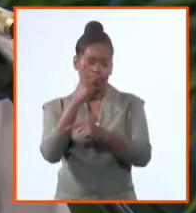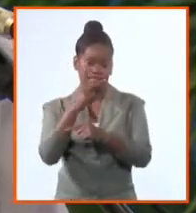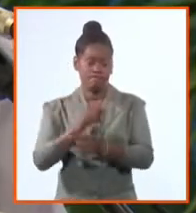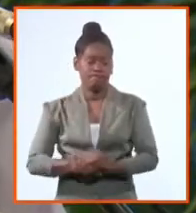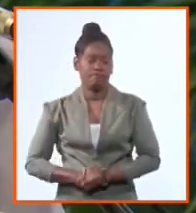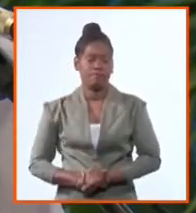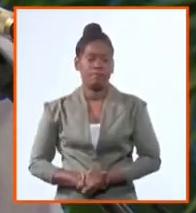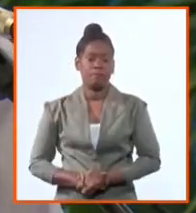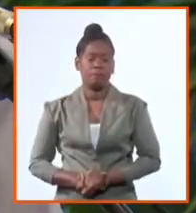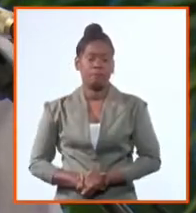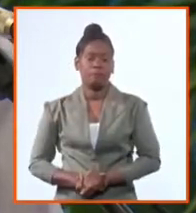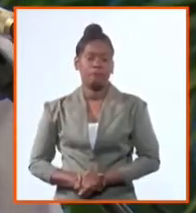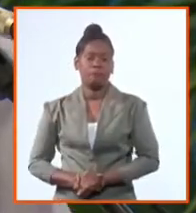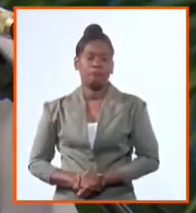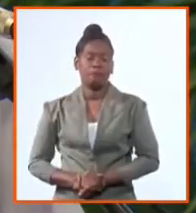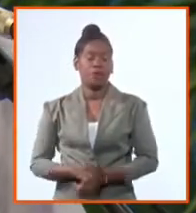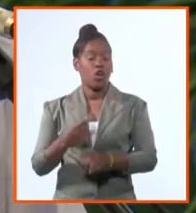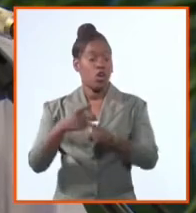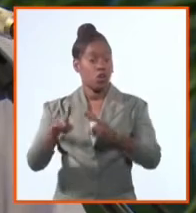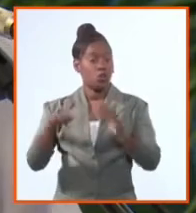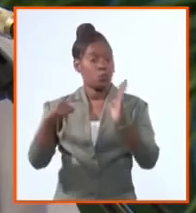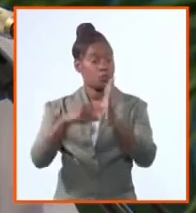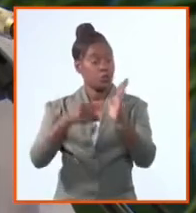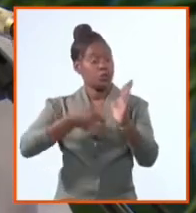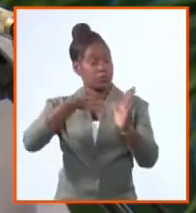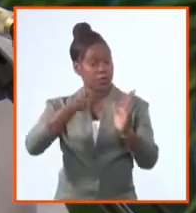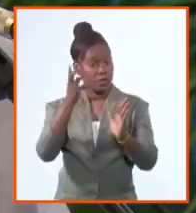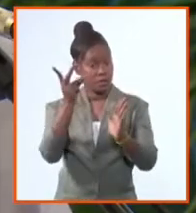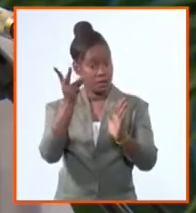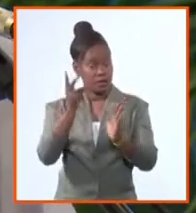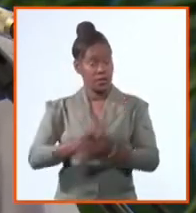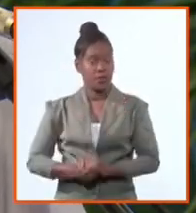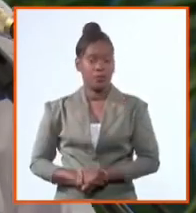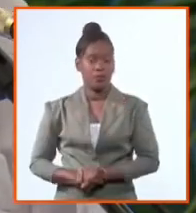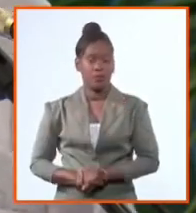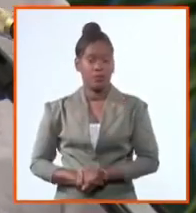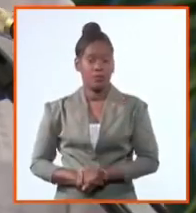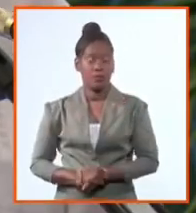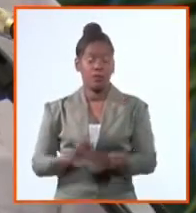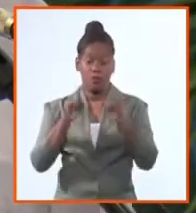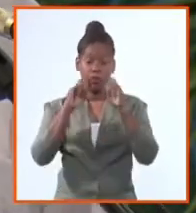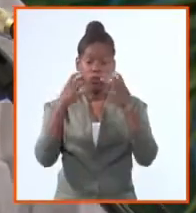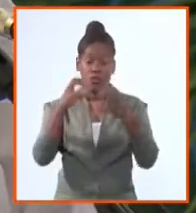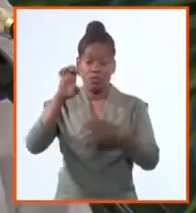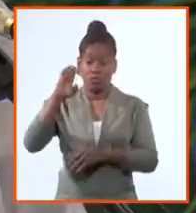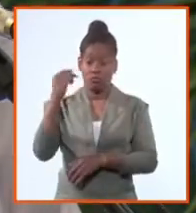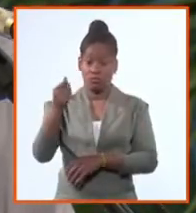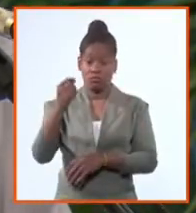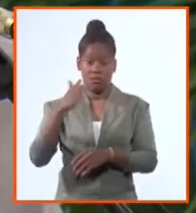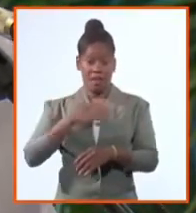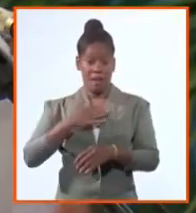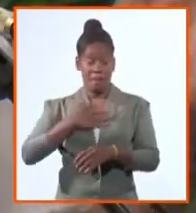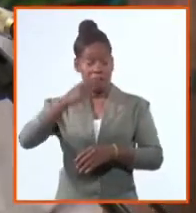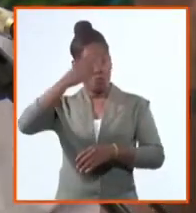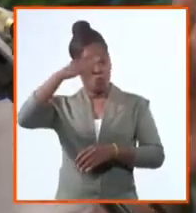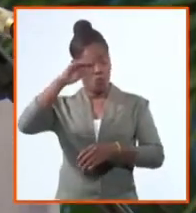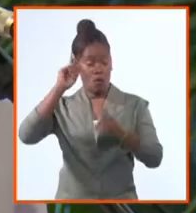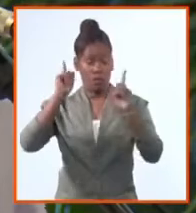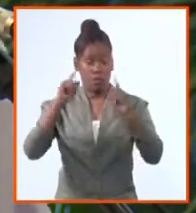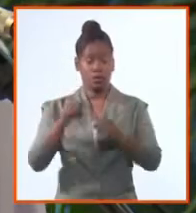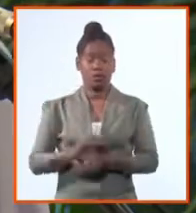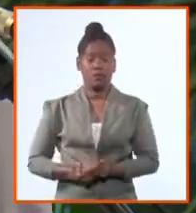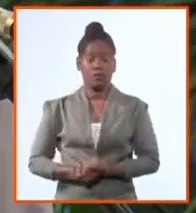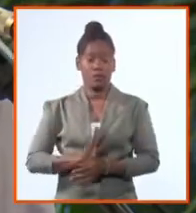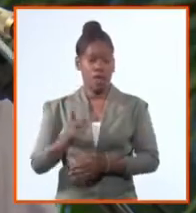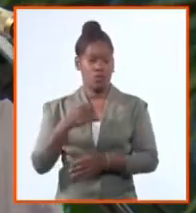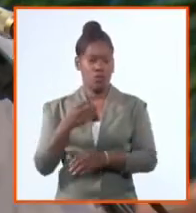veo, y es la importancia de la economía política. Yo me formé como profesor de economía